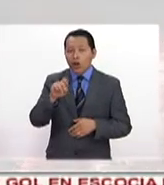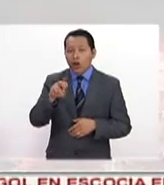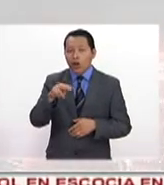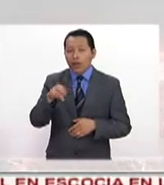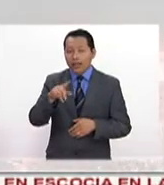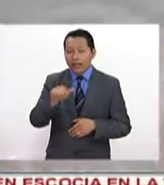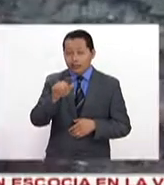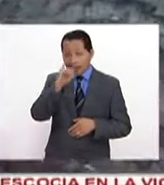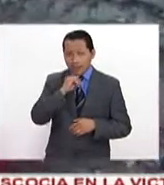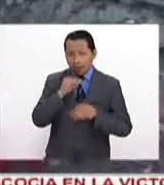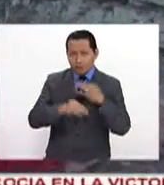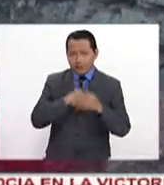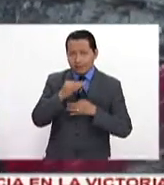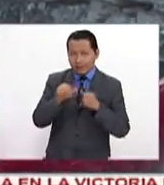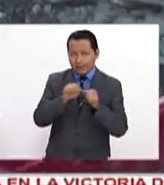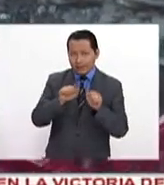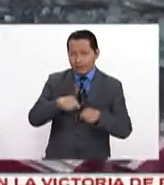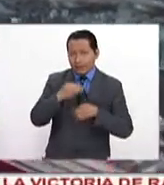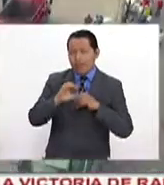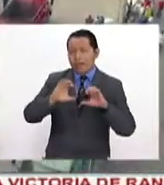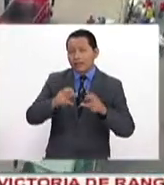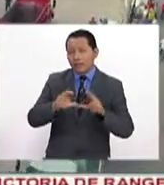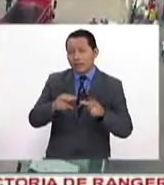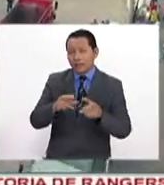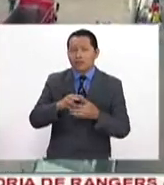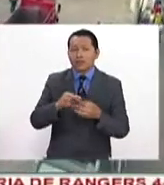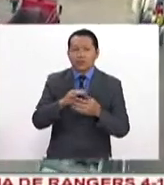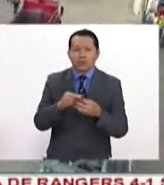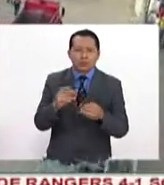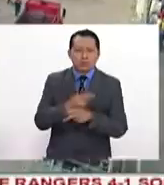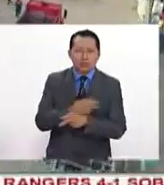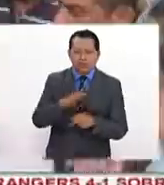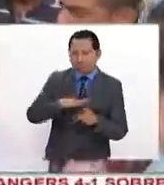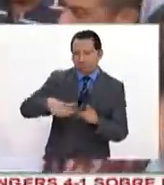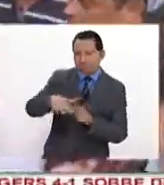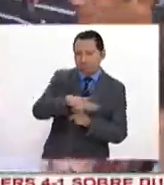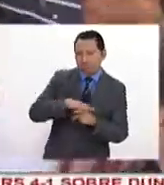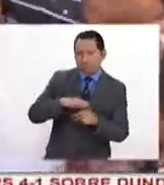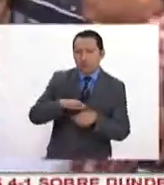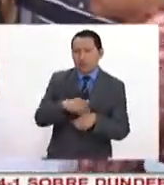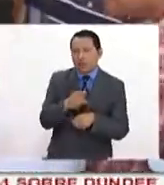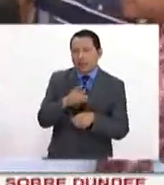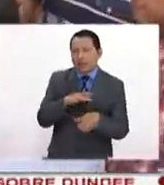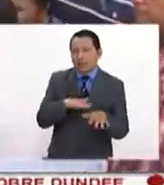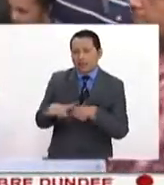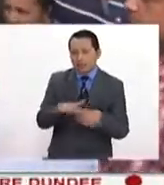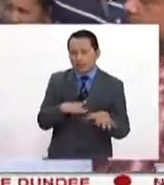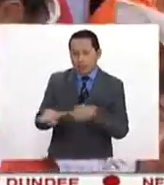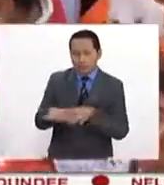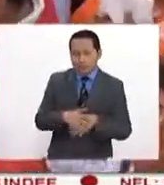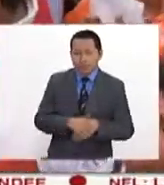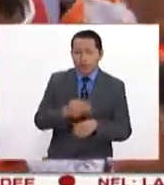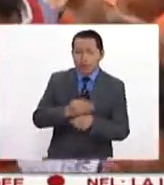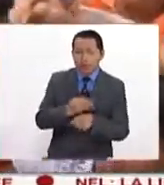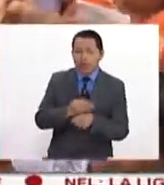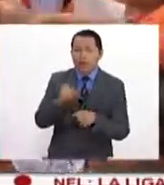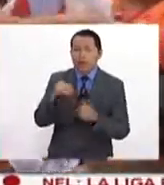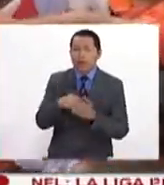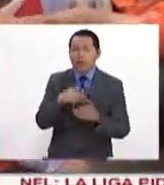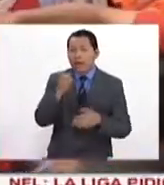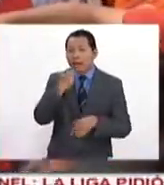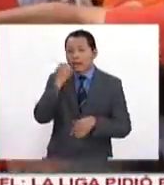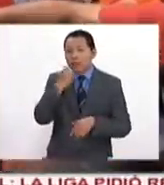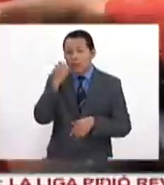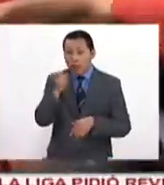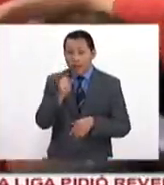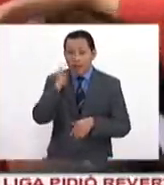de noticias del sistema chiapaneco, nos habló sobre la situación del estado después del sismo. Hasta el momento son casi 1,000 escuelas reportadas